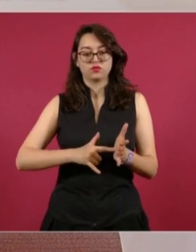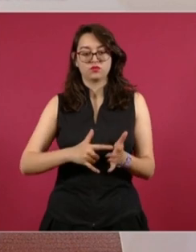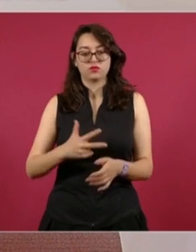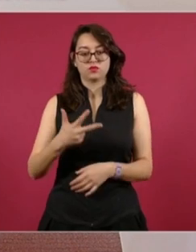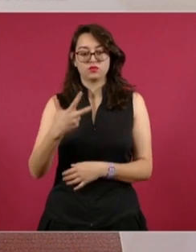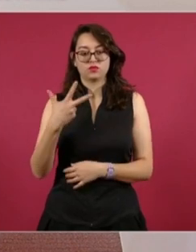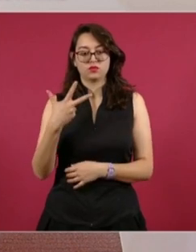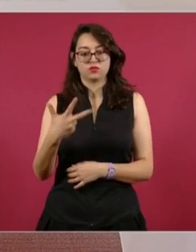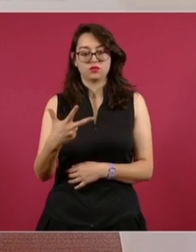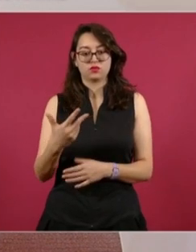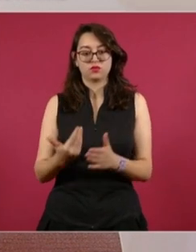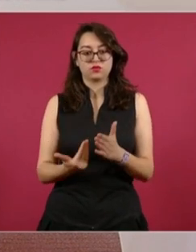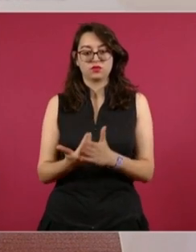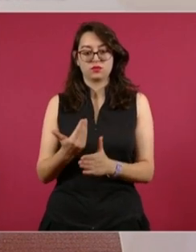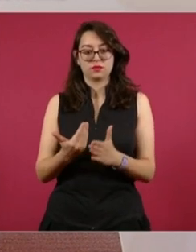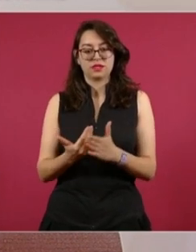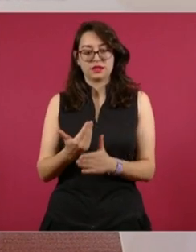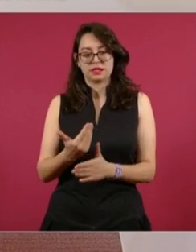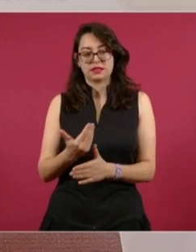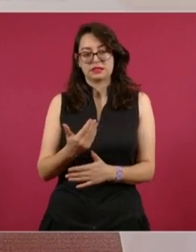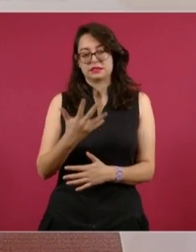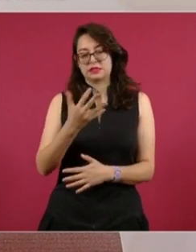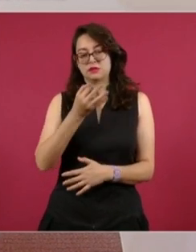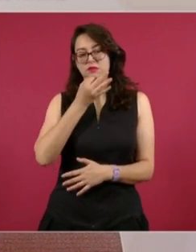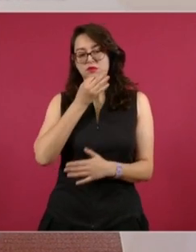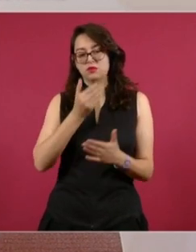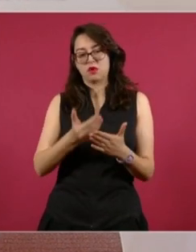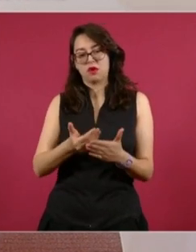Las 5 para las 8,